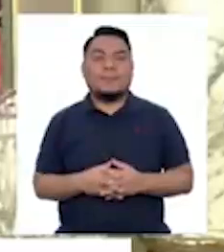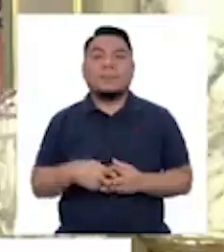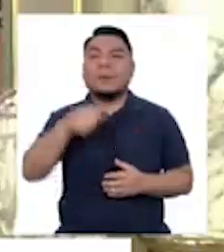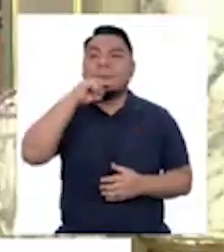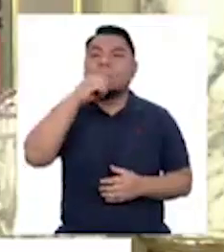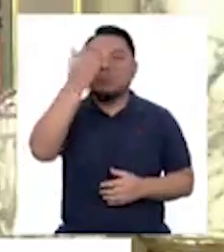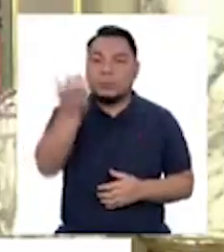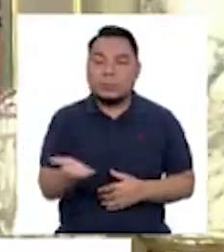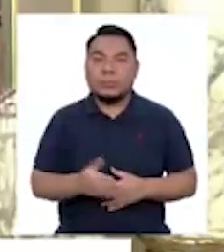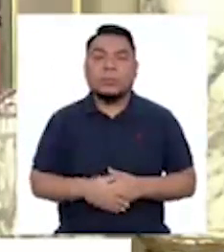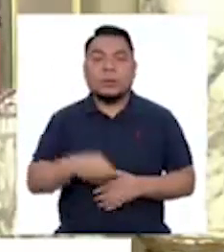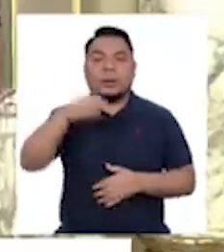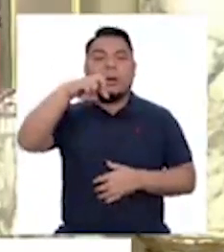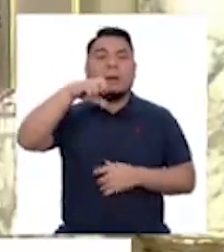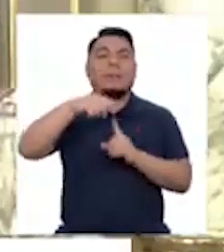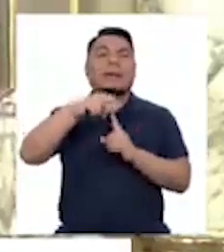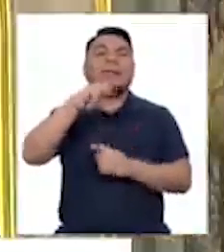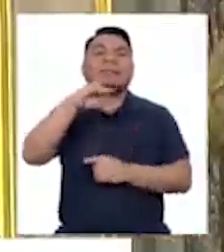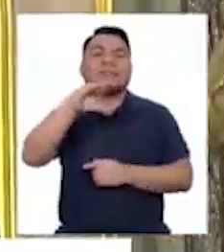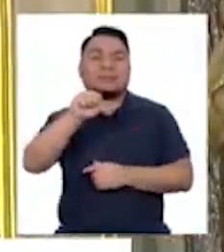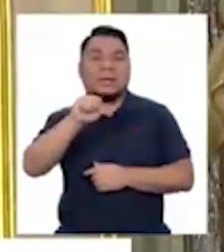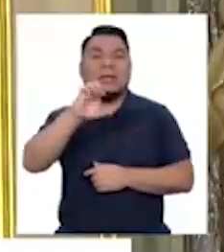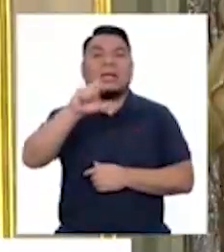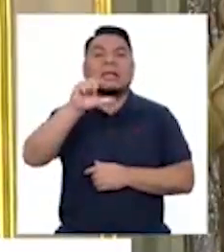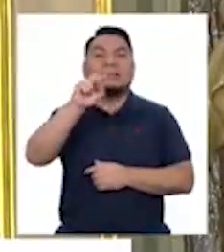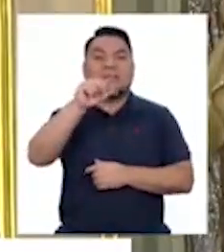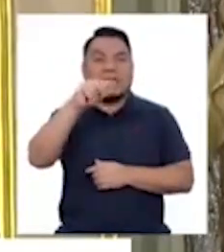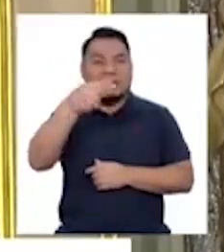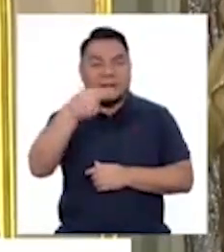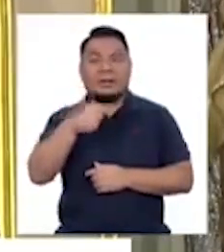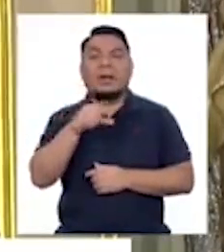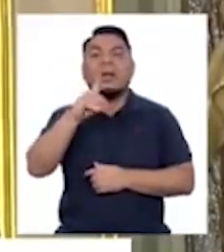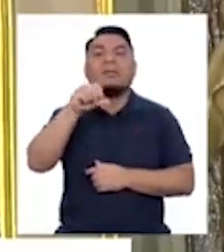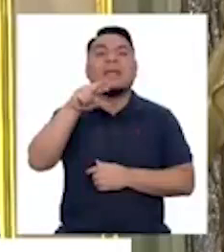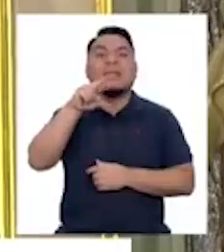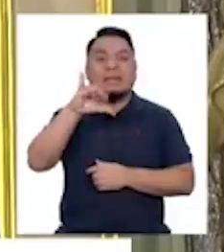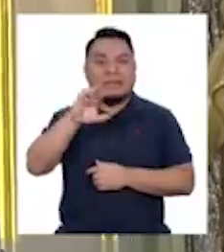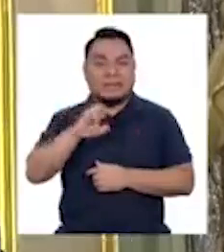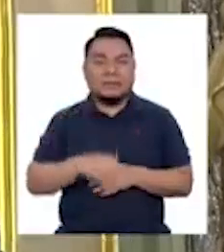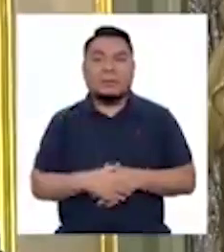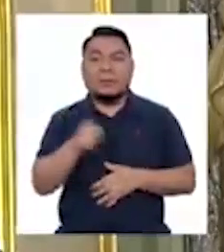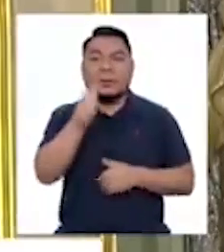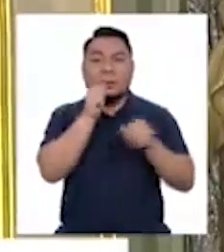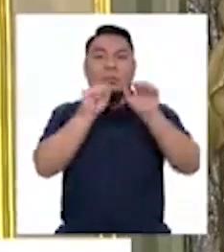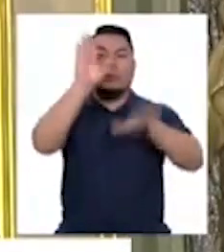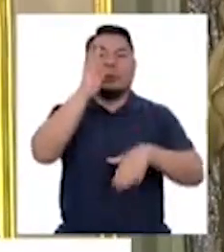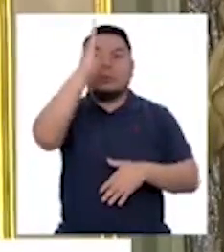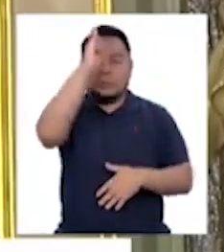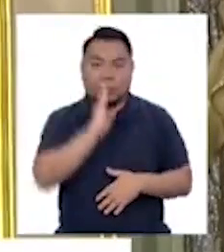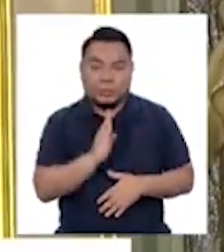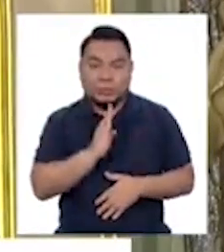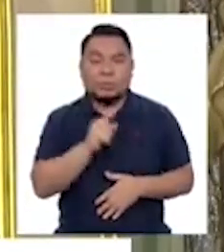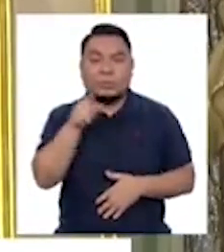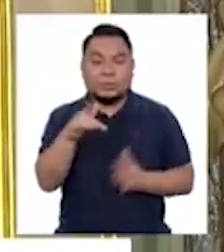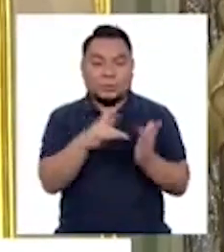Ciudadana Patricia Elizabeth Donaire Pasquel, juráis por Dios